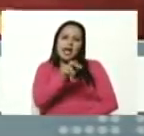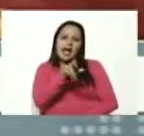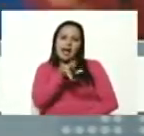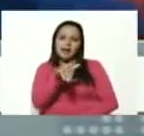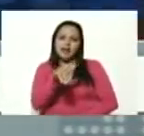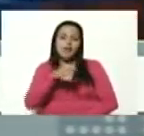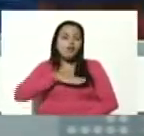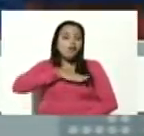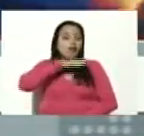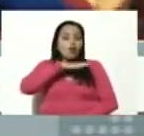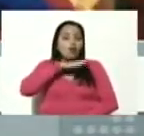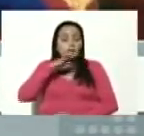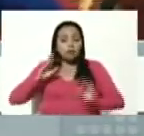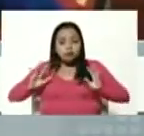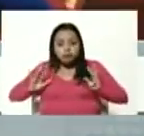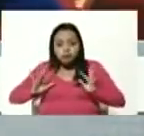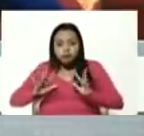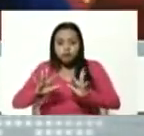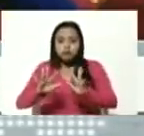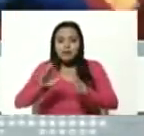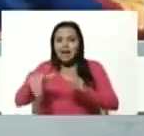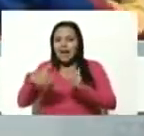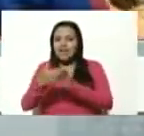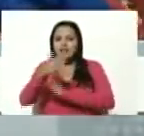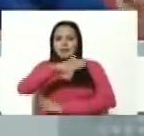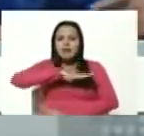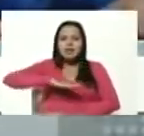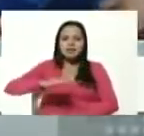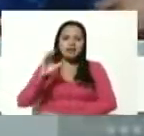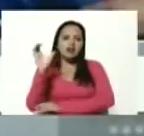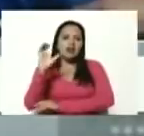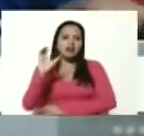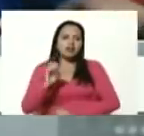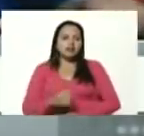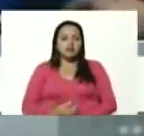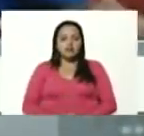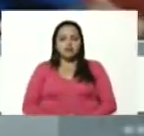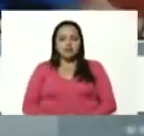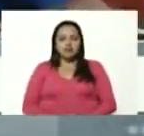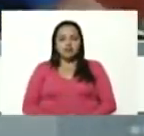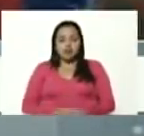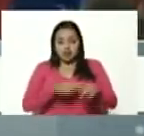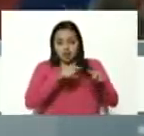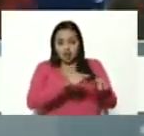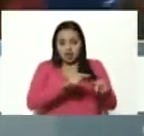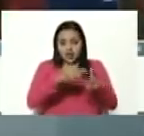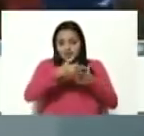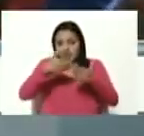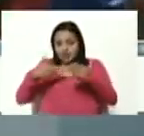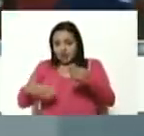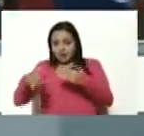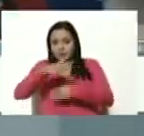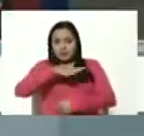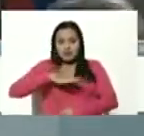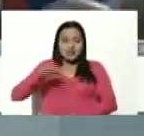full, de la Plaza Oliaria hasta la Plaza Caracas, y de ahí, detrás de la Plaza